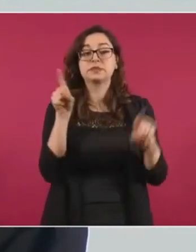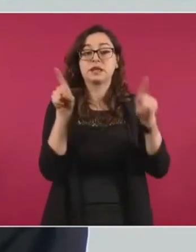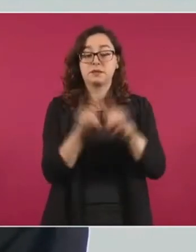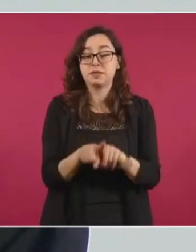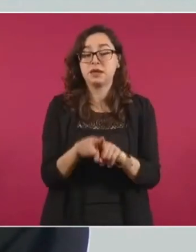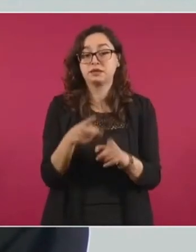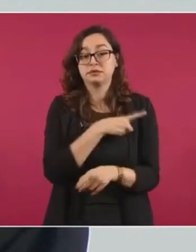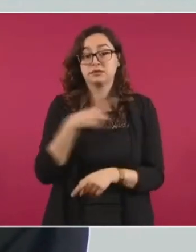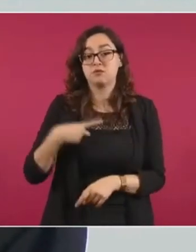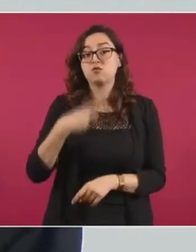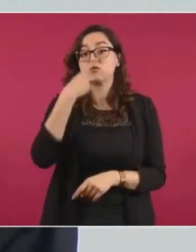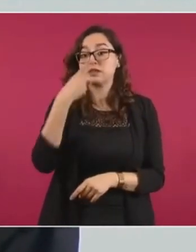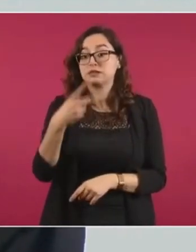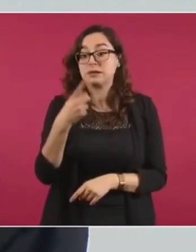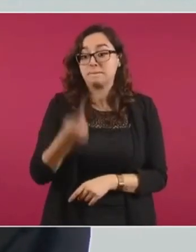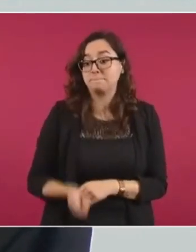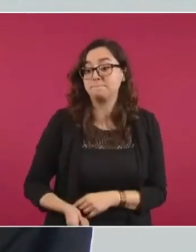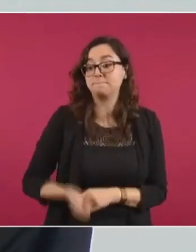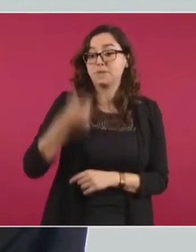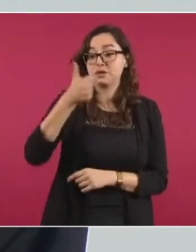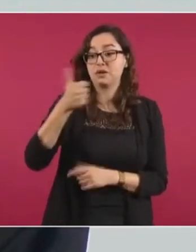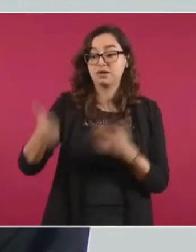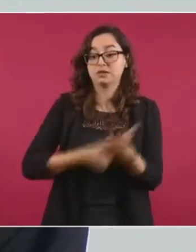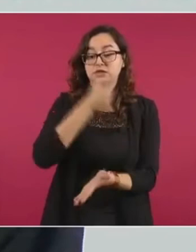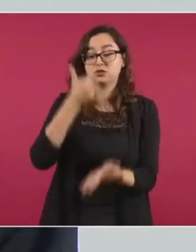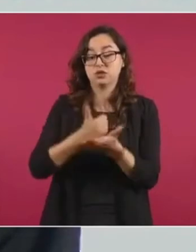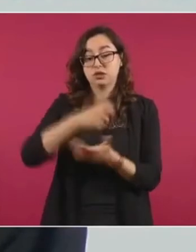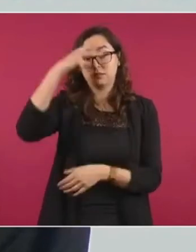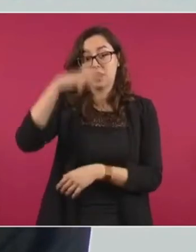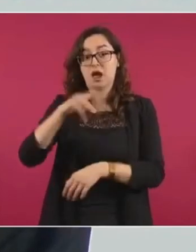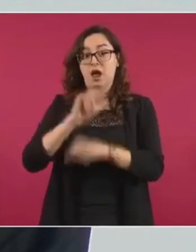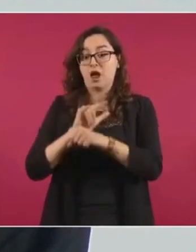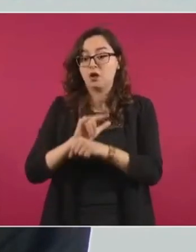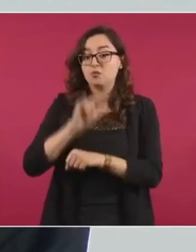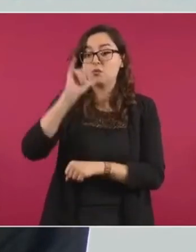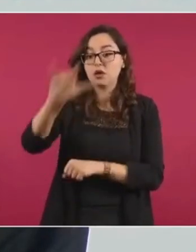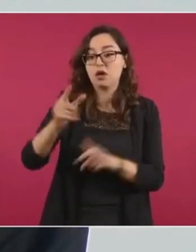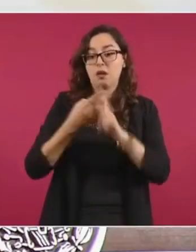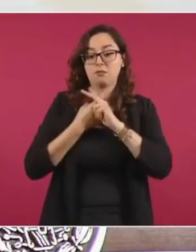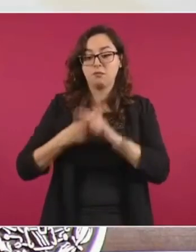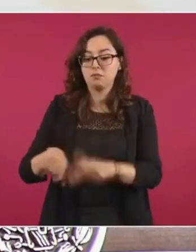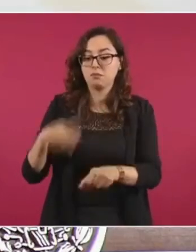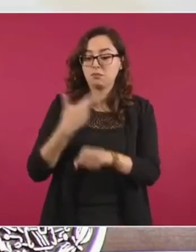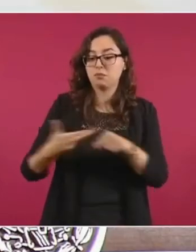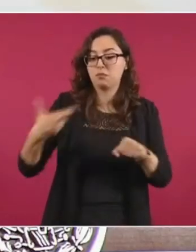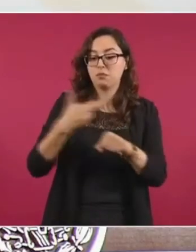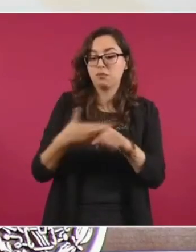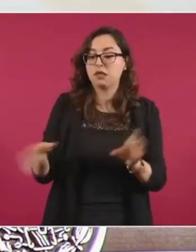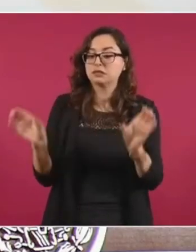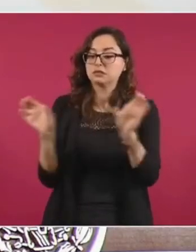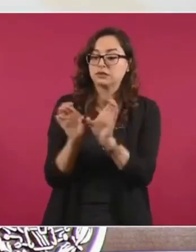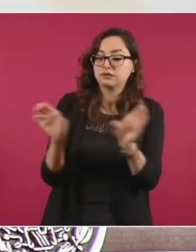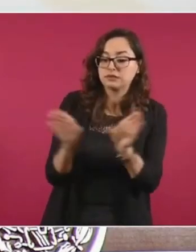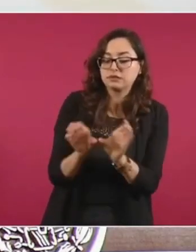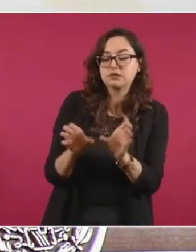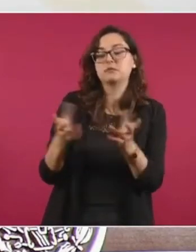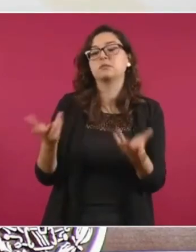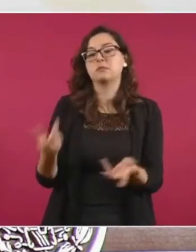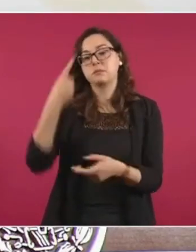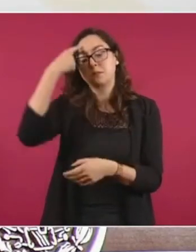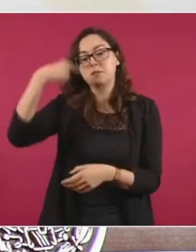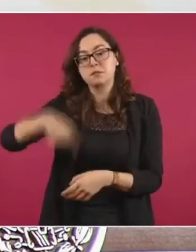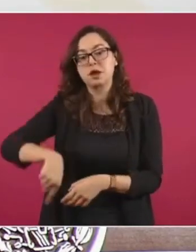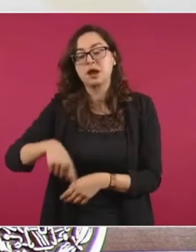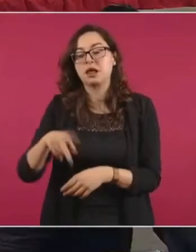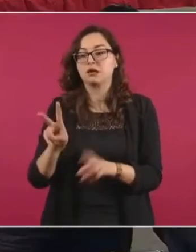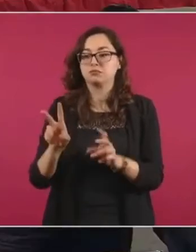de México está en un proceso de certificación ante la Agencia Federal de Aviación Civil. Por mi